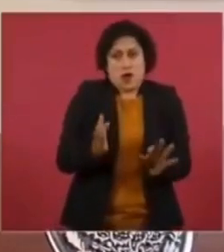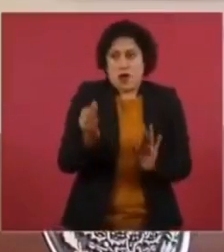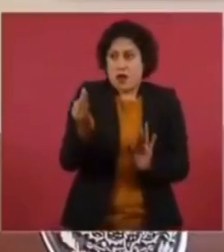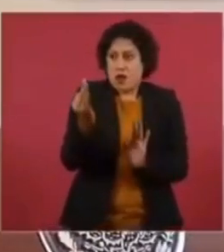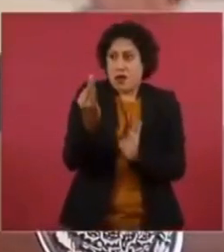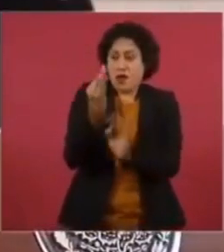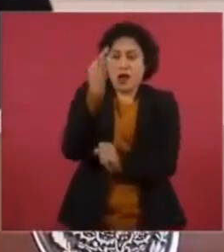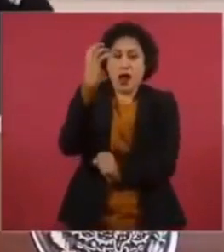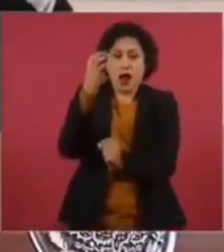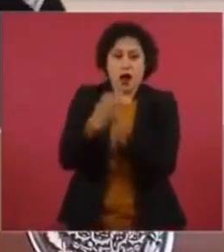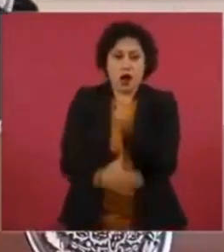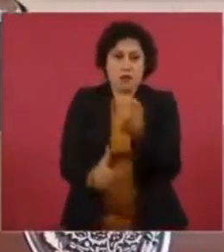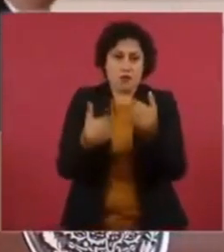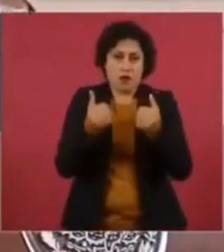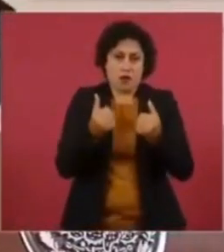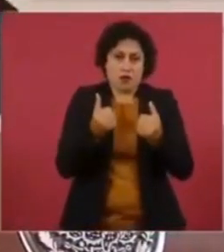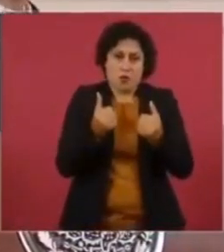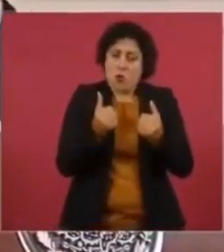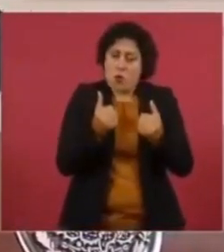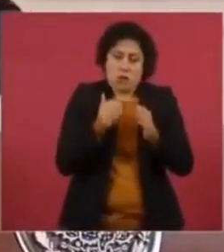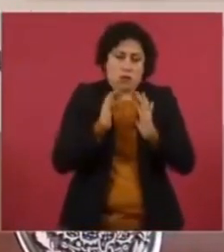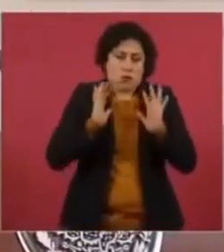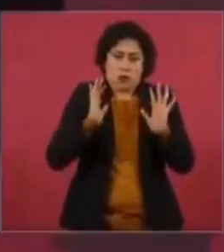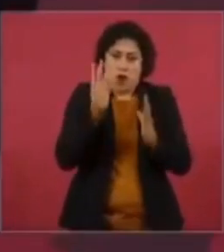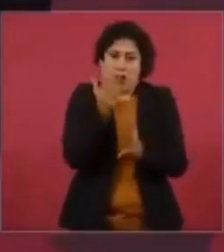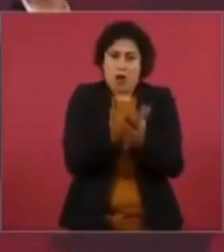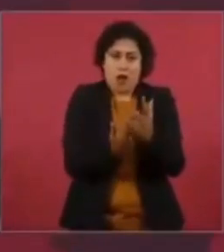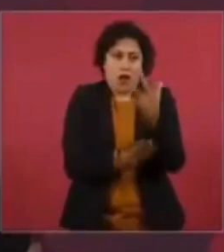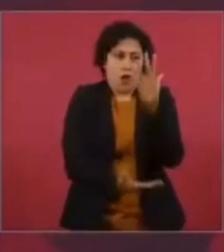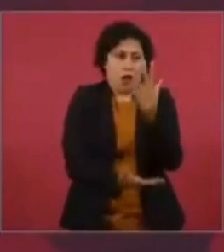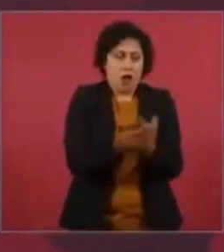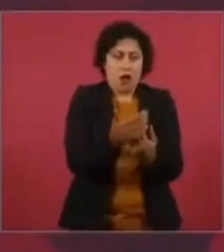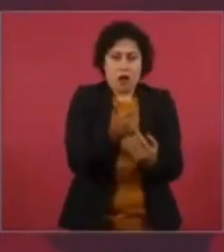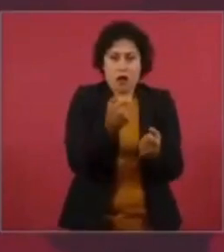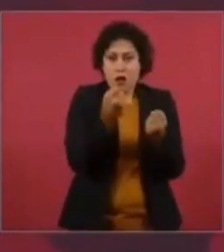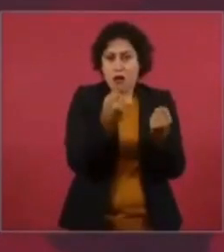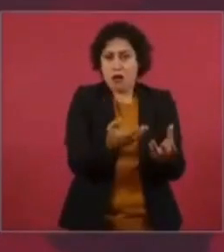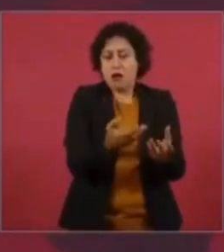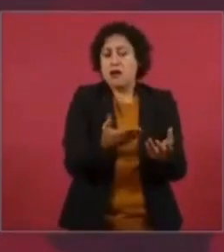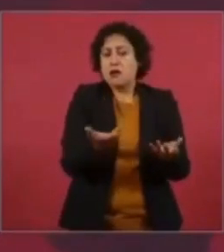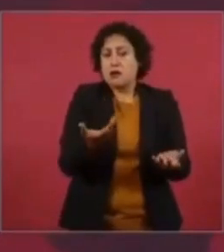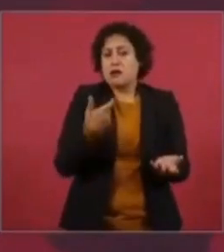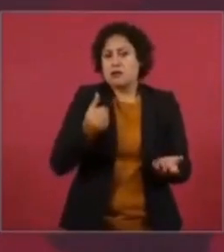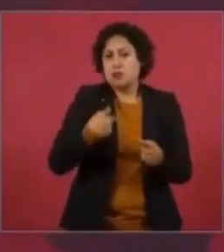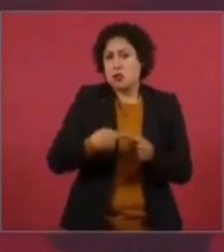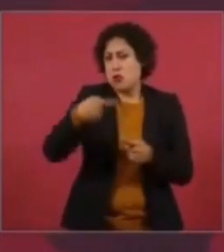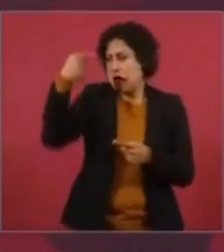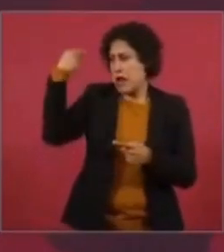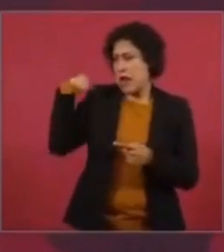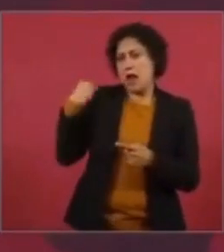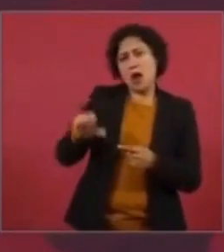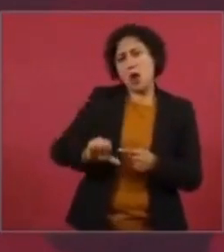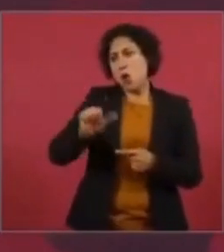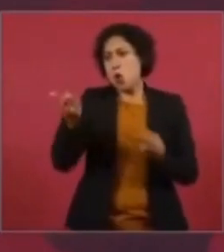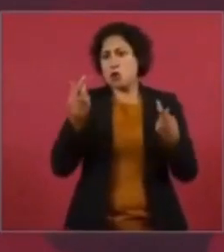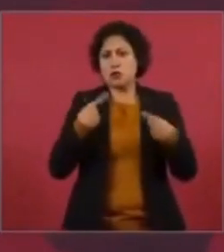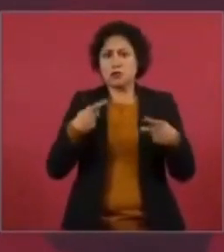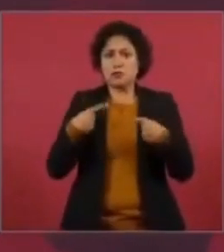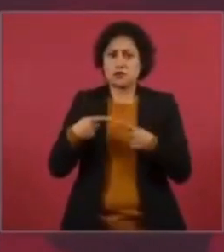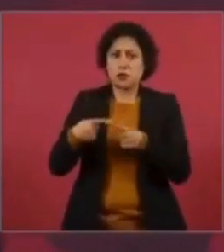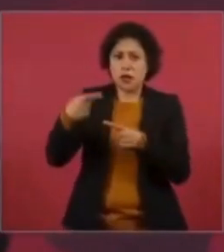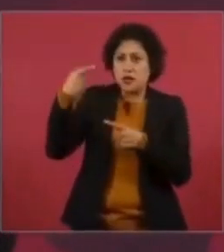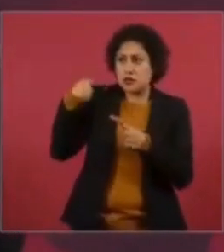porque ya contribuí junto con muchos otros a que se iniciara esta